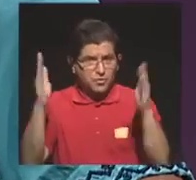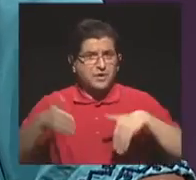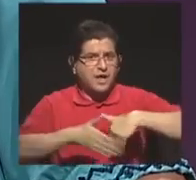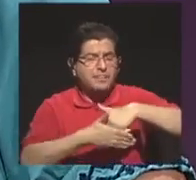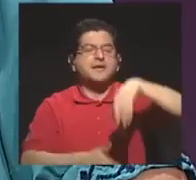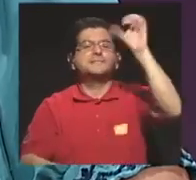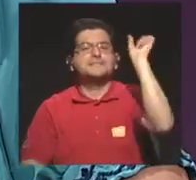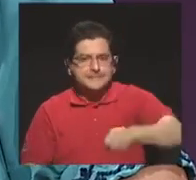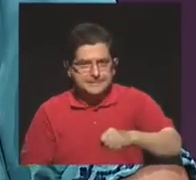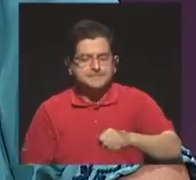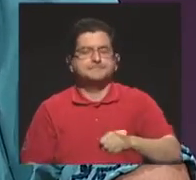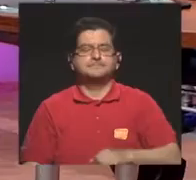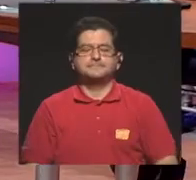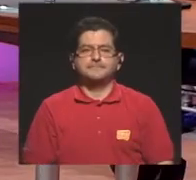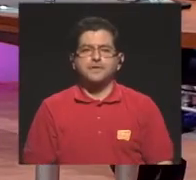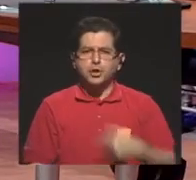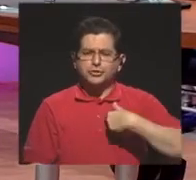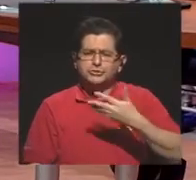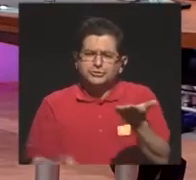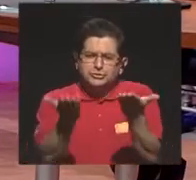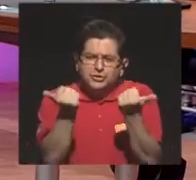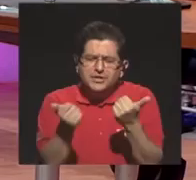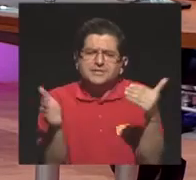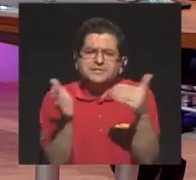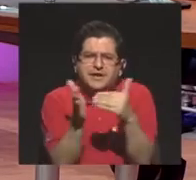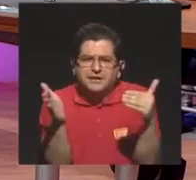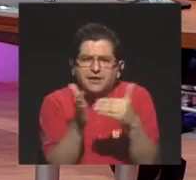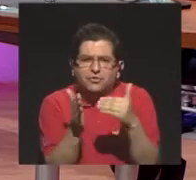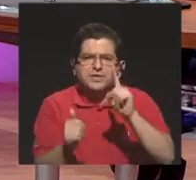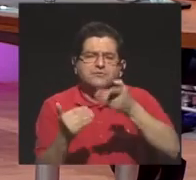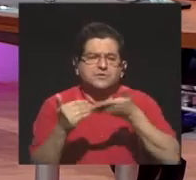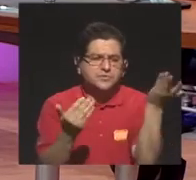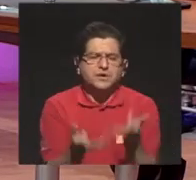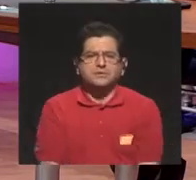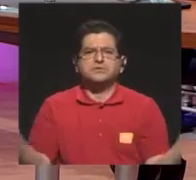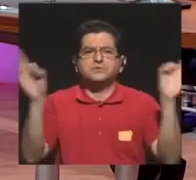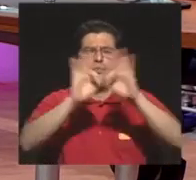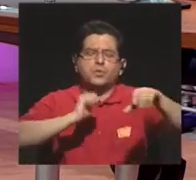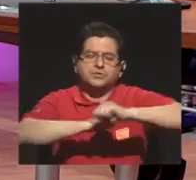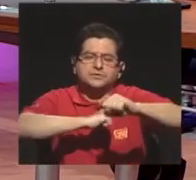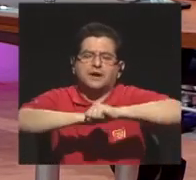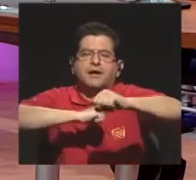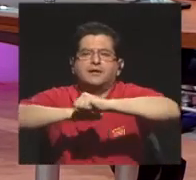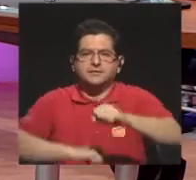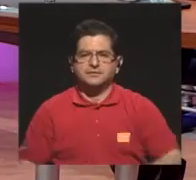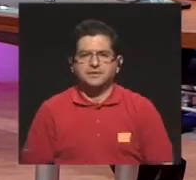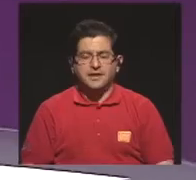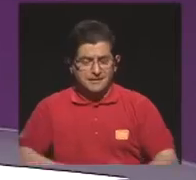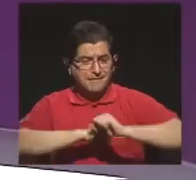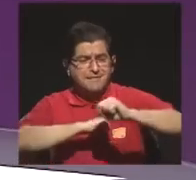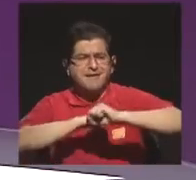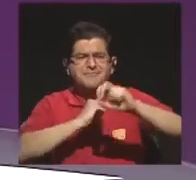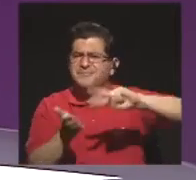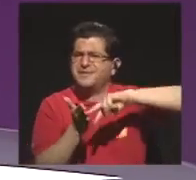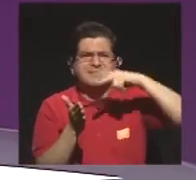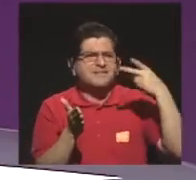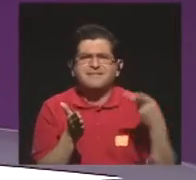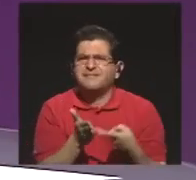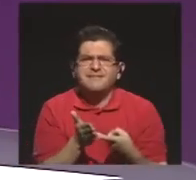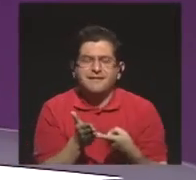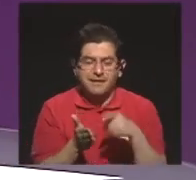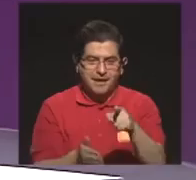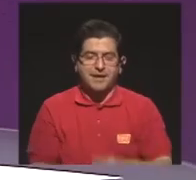Totalmente, ¿verdad? En ese sentido, yo quisiera recuperar un elemento central de la campaña. La campaña es el resultado de